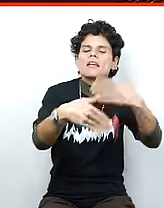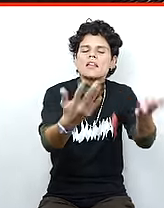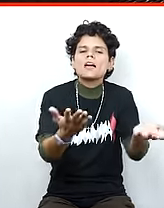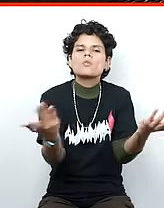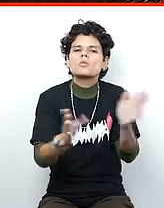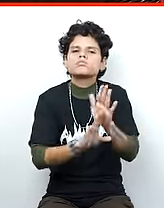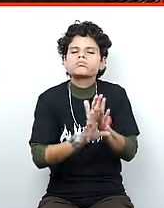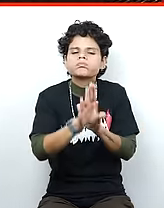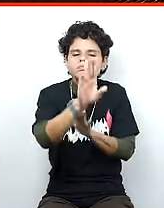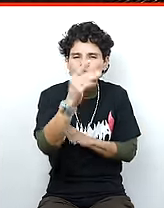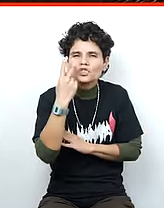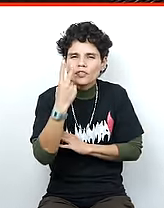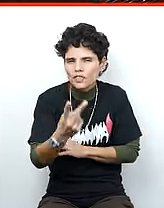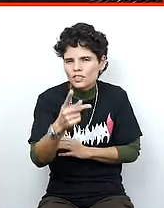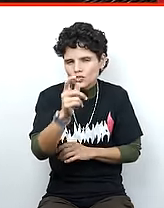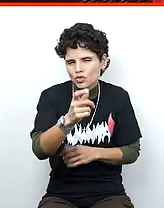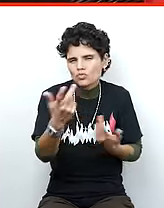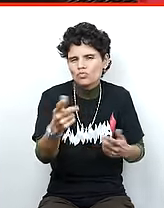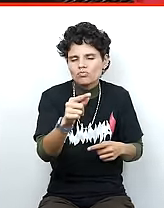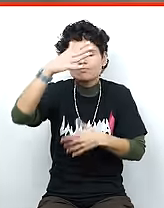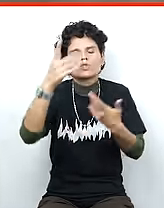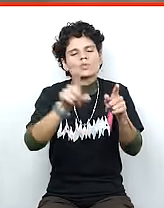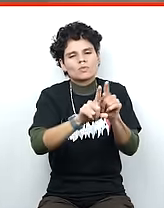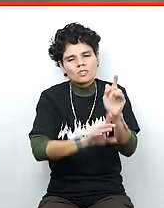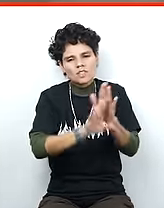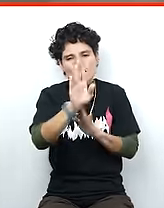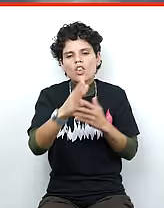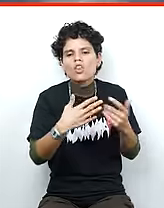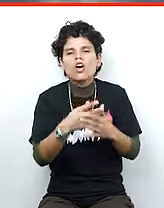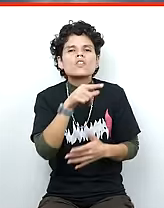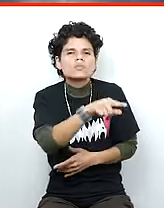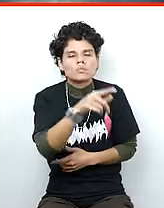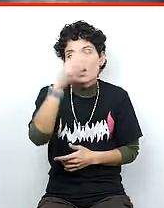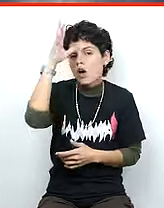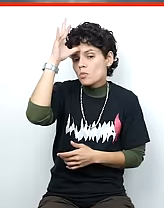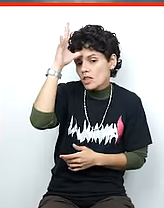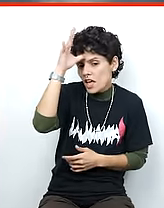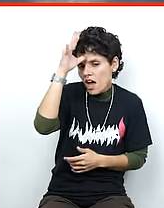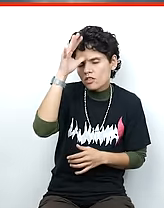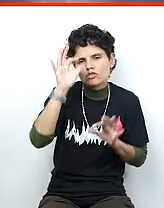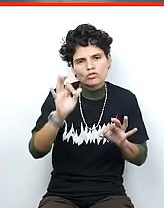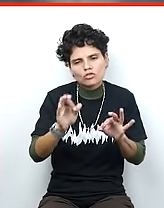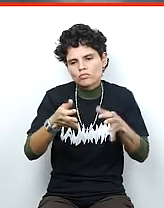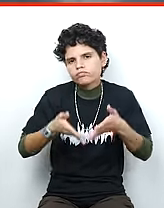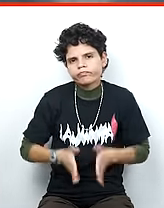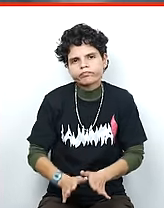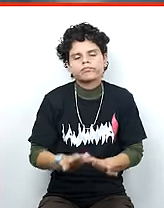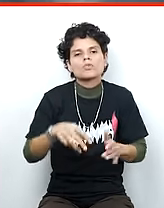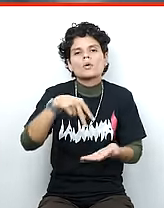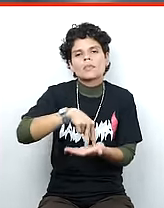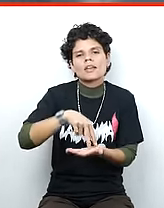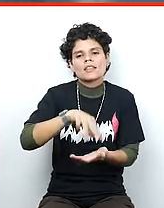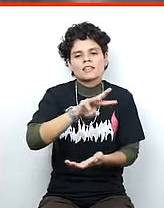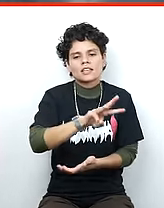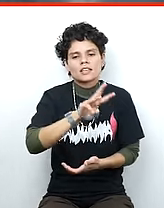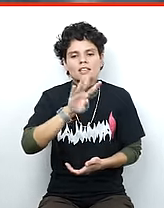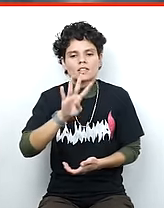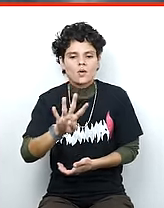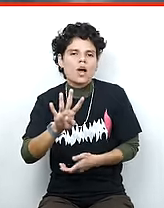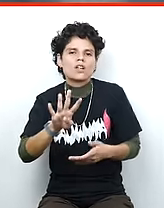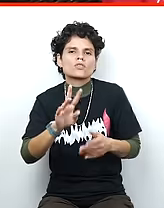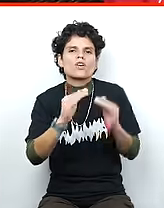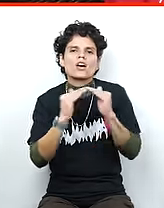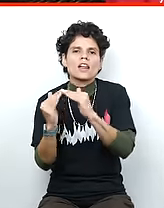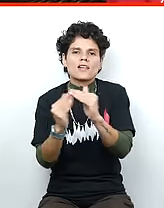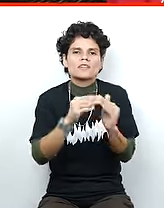¿cachaste? ¿No? ¿Cómo te fuiste? Sí, de a poquitito. Creciendo. ¿De dónde soy tú? Yo soy de Puente Alto, originario de Puente Alto, el Paradero 34, la Villa La Mariana